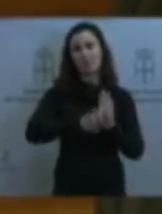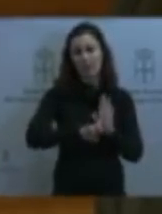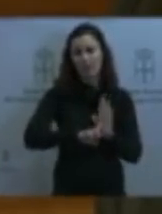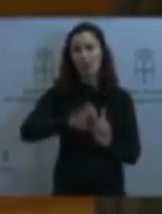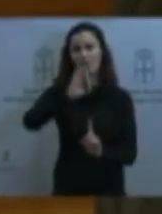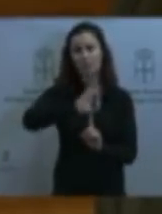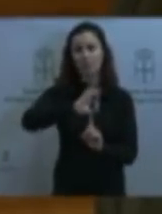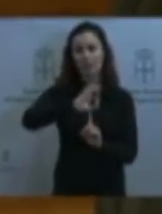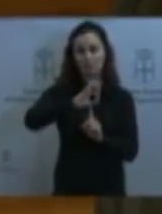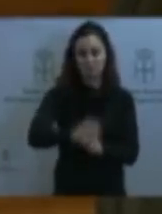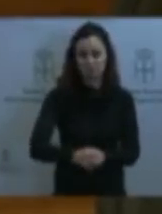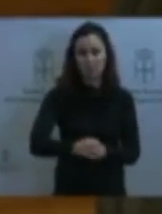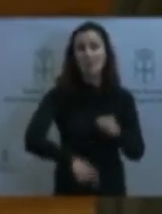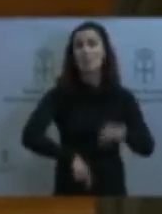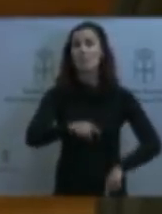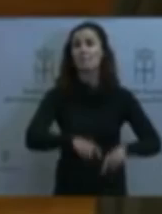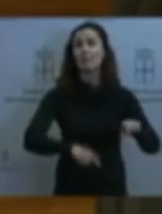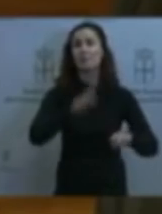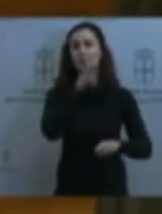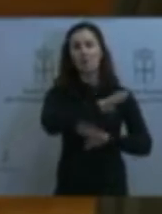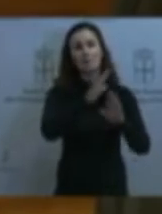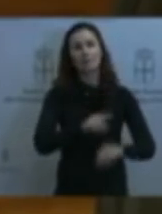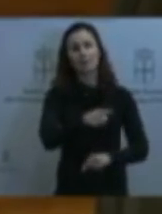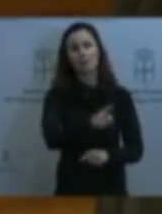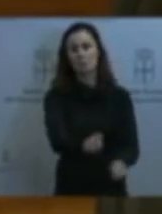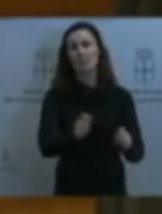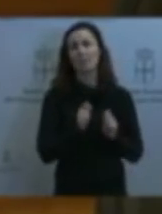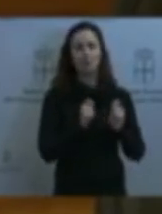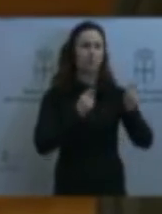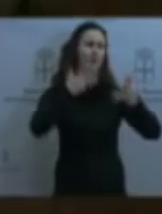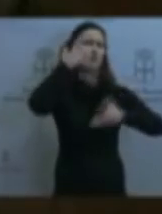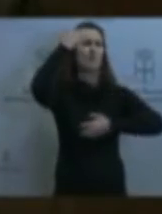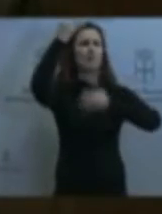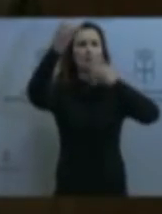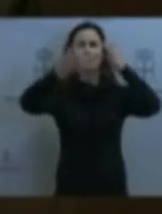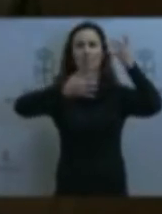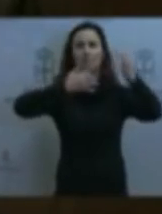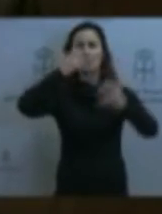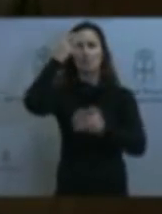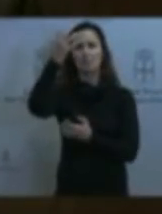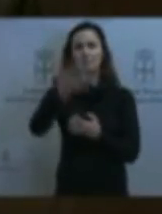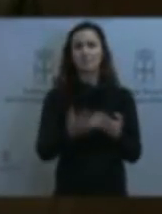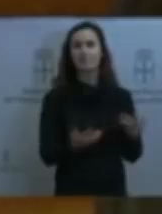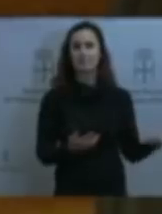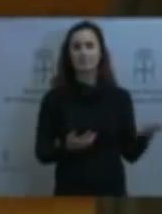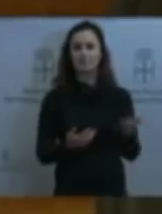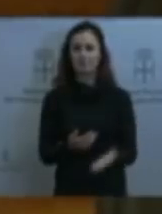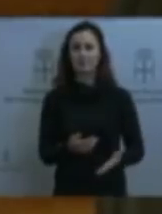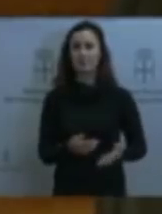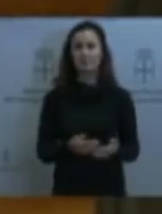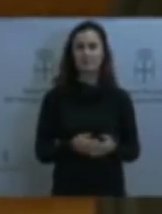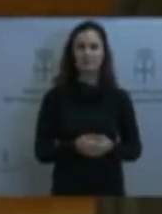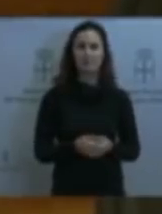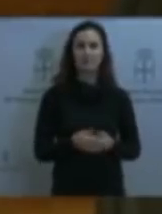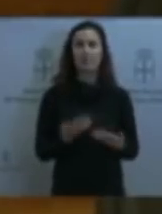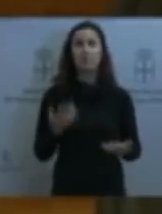trae a mal llevar, o la raya si está pintada o deja de estar pintada. ¿Sabe por qué, señoría? Porque